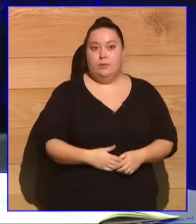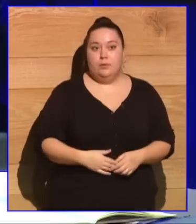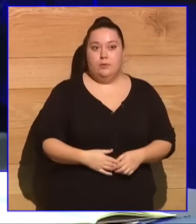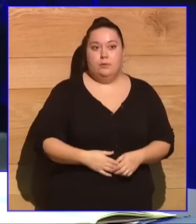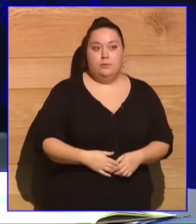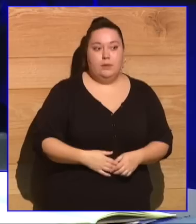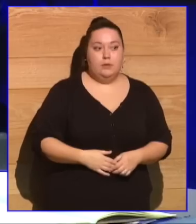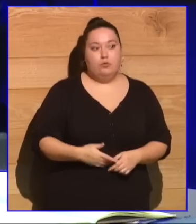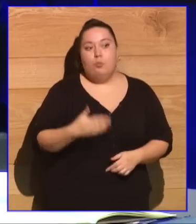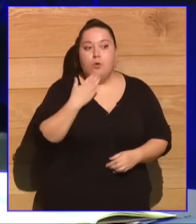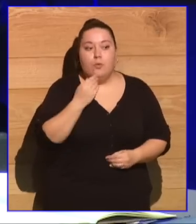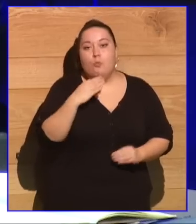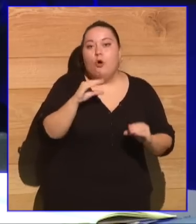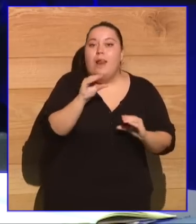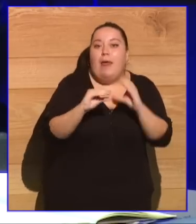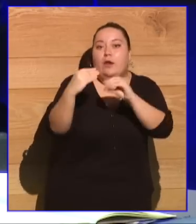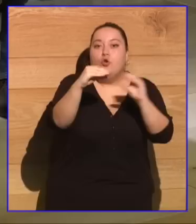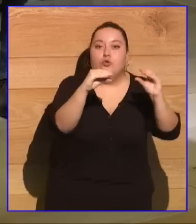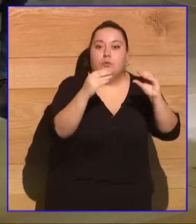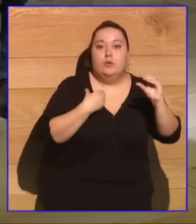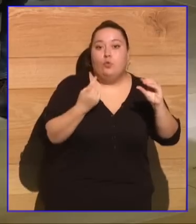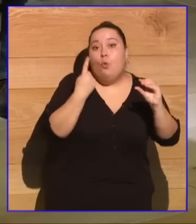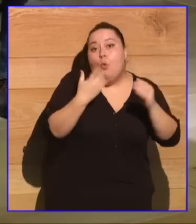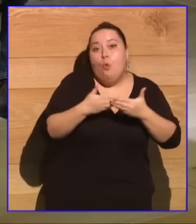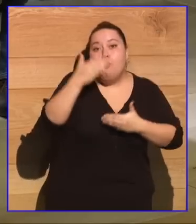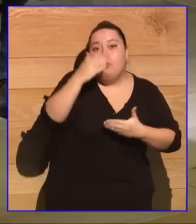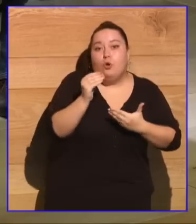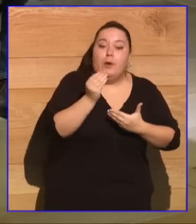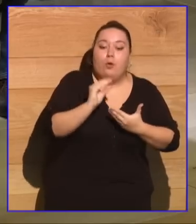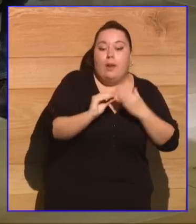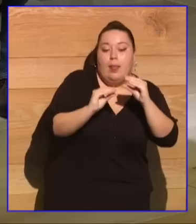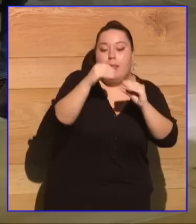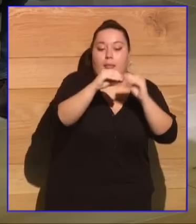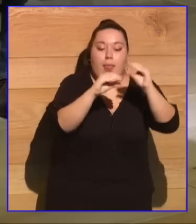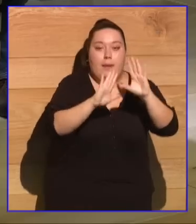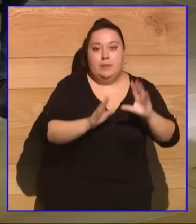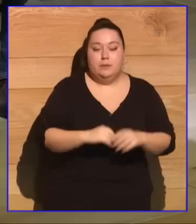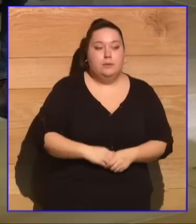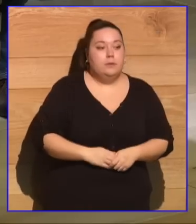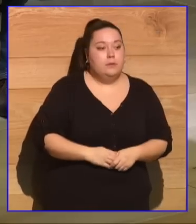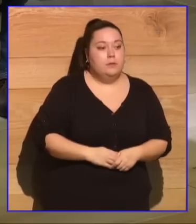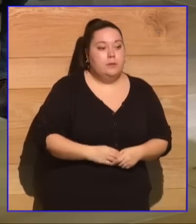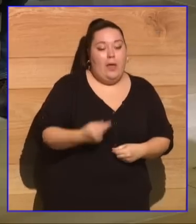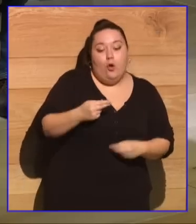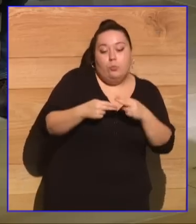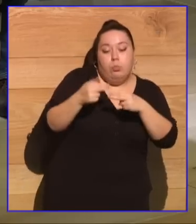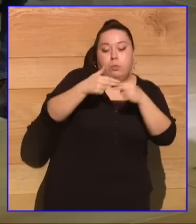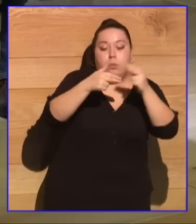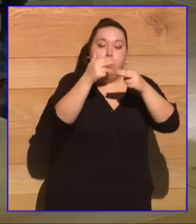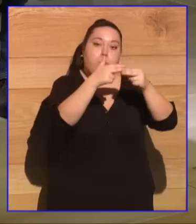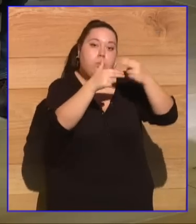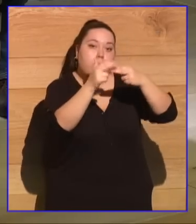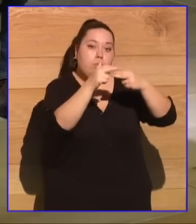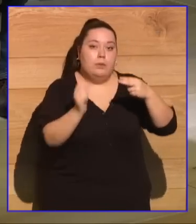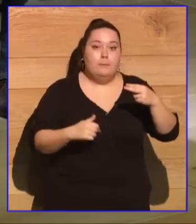con pinzas. Son ladrillitos, yo creo, de un único muro. Perdona que te lo... ¿sabes? Pero a mí me parece que cada cosita es como un ladrillo